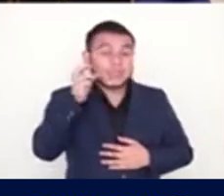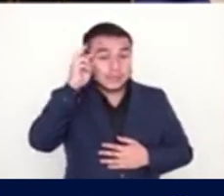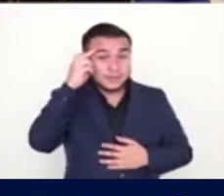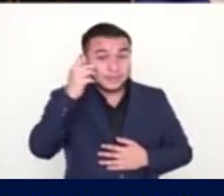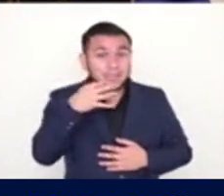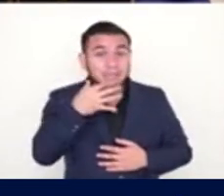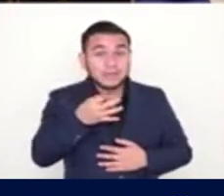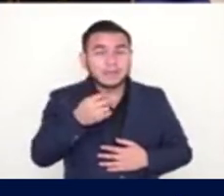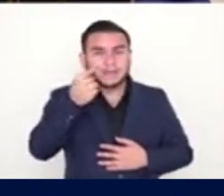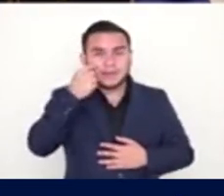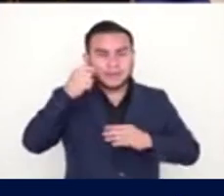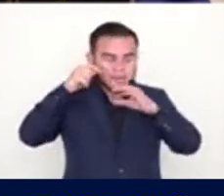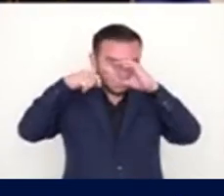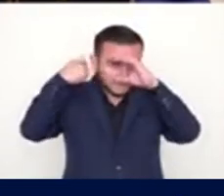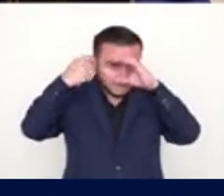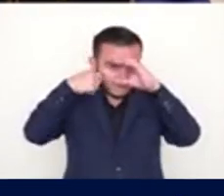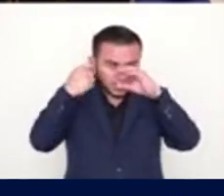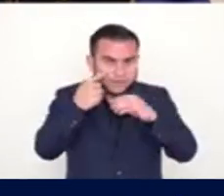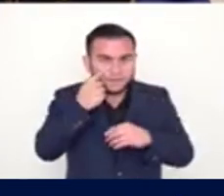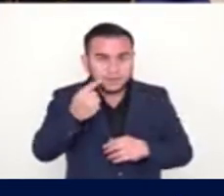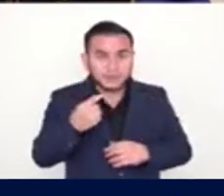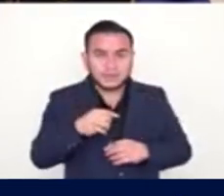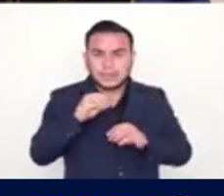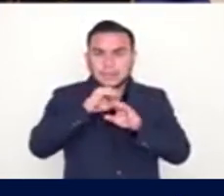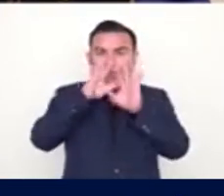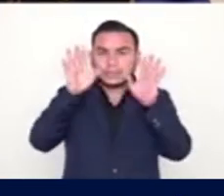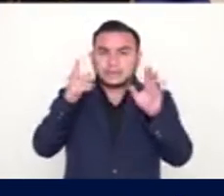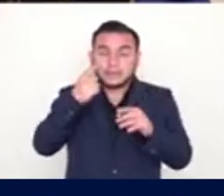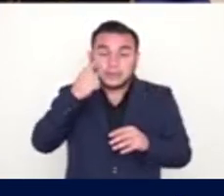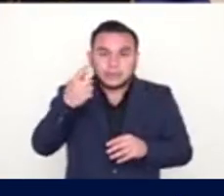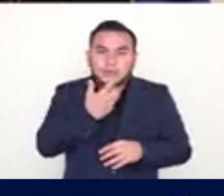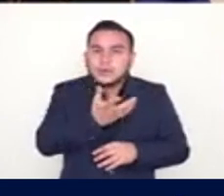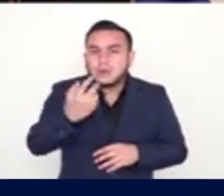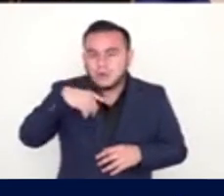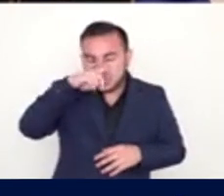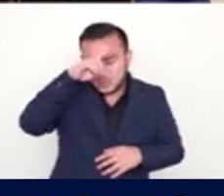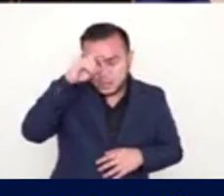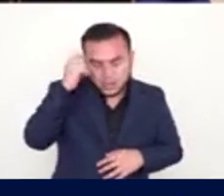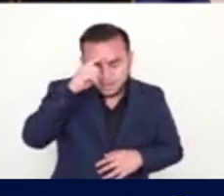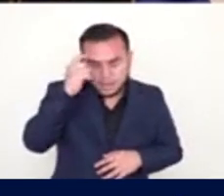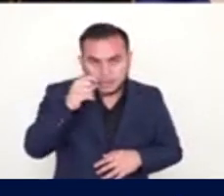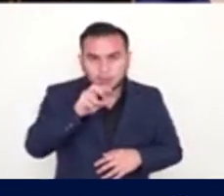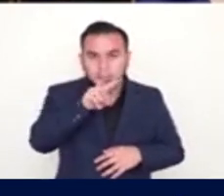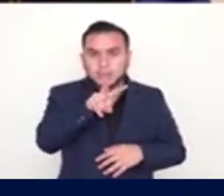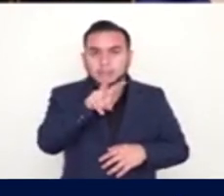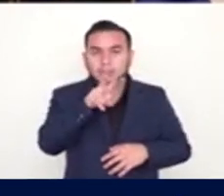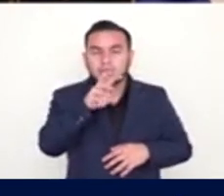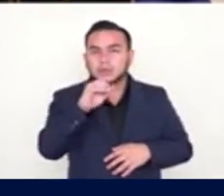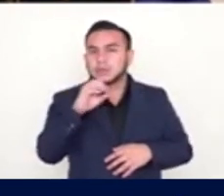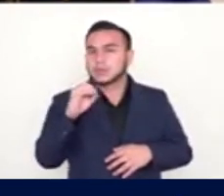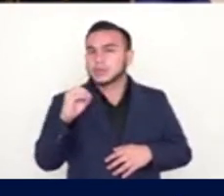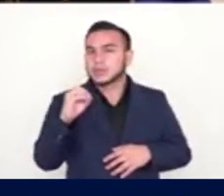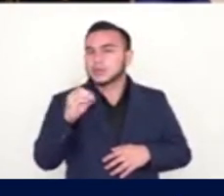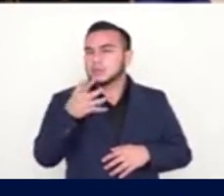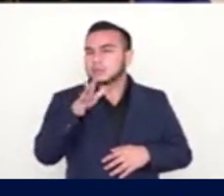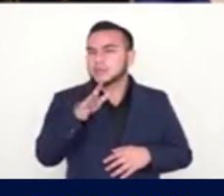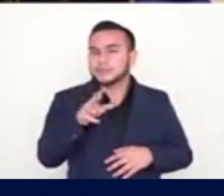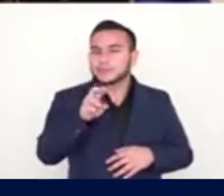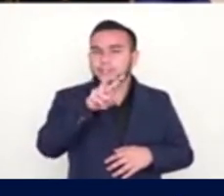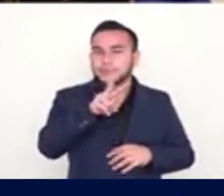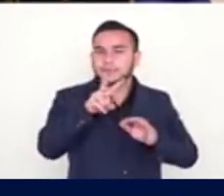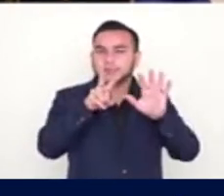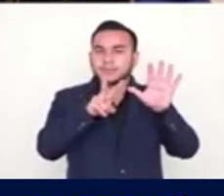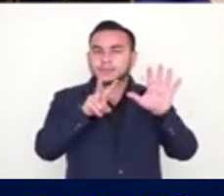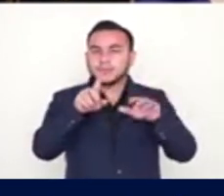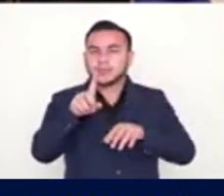Si pueden ponerme el video de la marcha de los alcaldes, obviamente se trajeron empleados municipales, son 200 y pico de alcaldes, no son 262 porque obviamente no